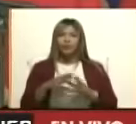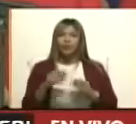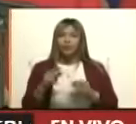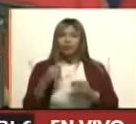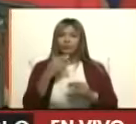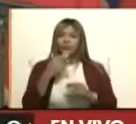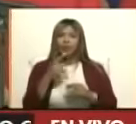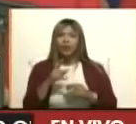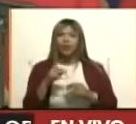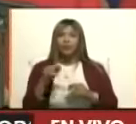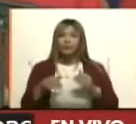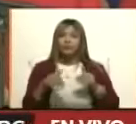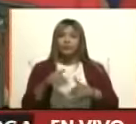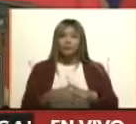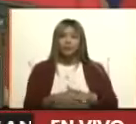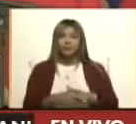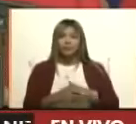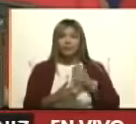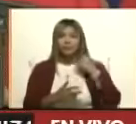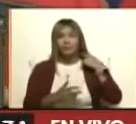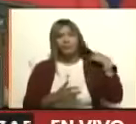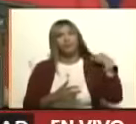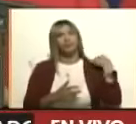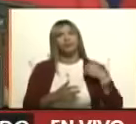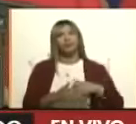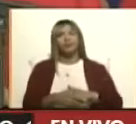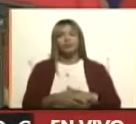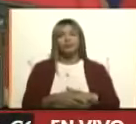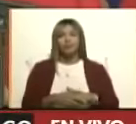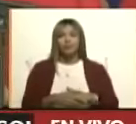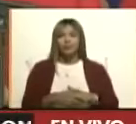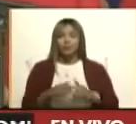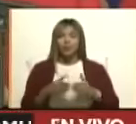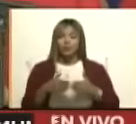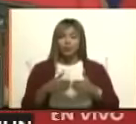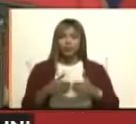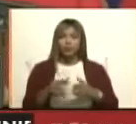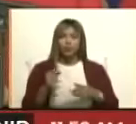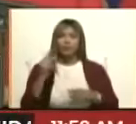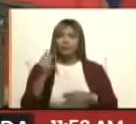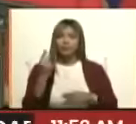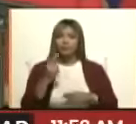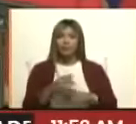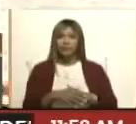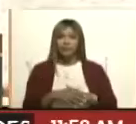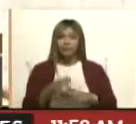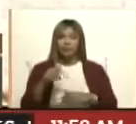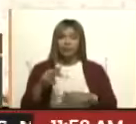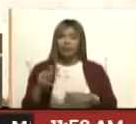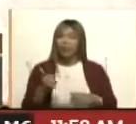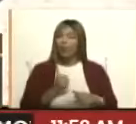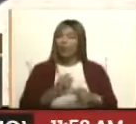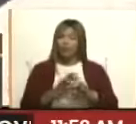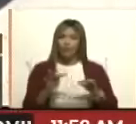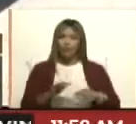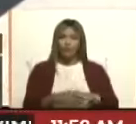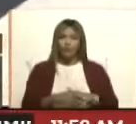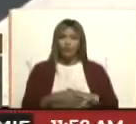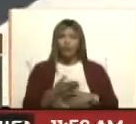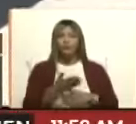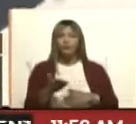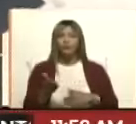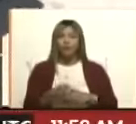todos los centros electorales, en lanchas, en curiaras, en helicóptero, a pie, de cualquier forma.